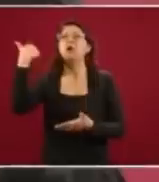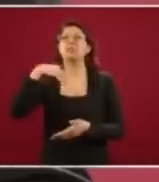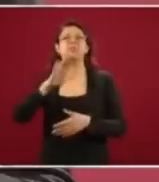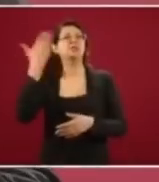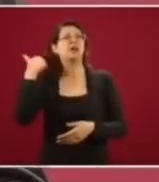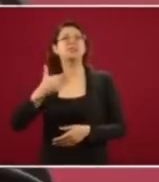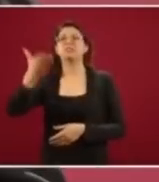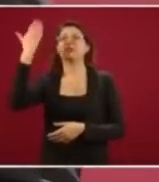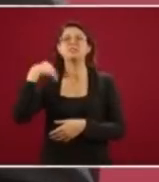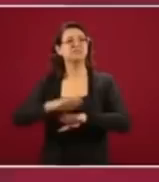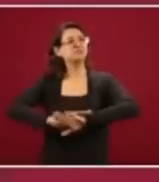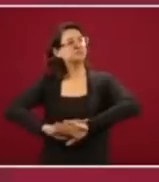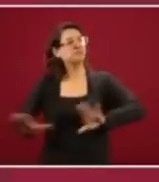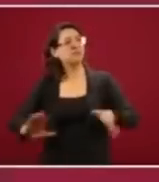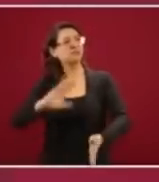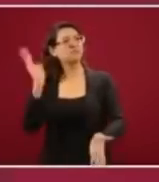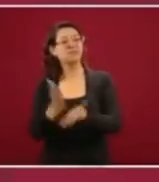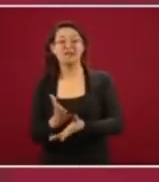ya.